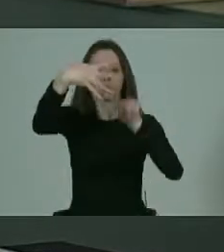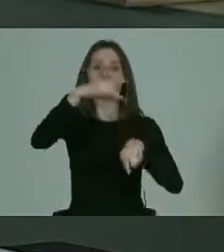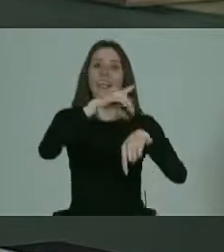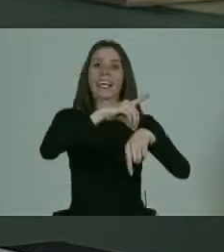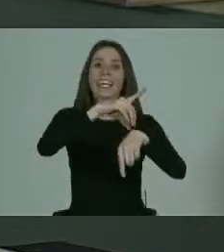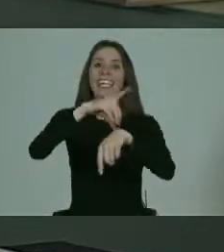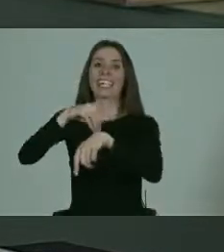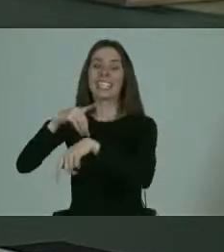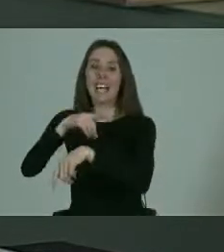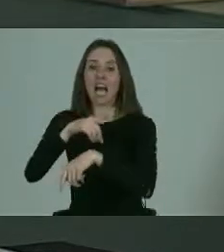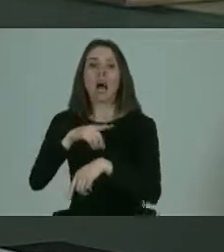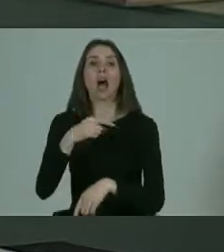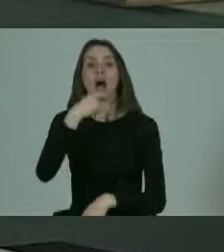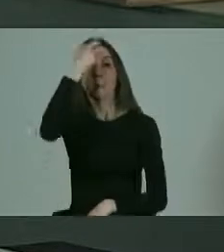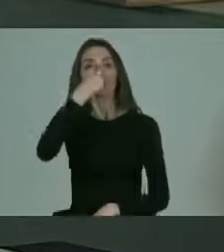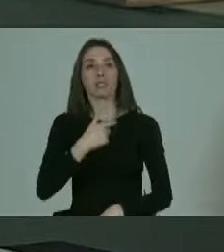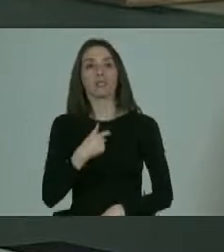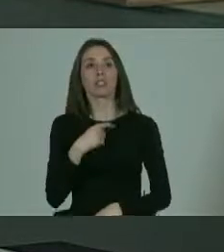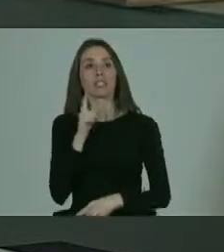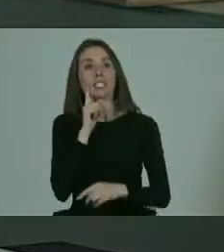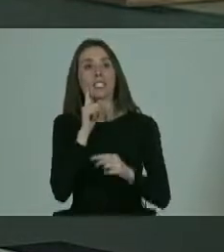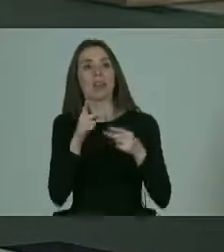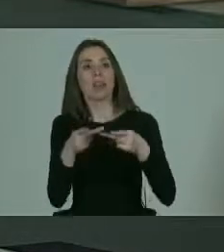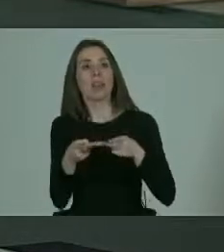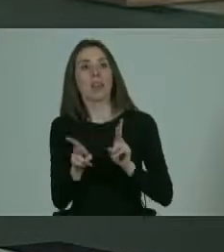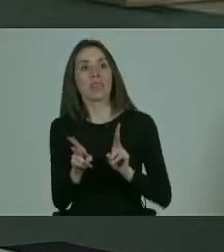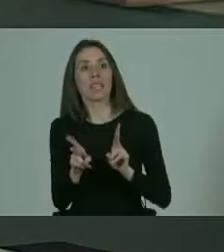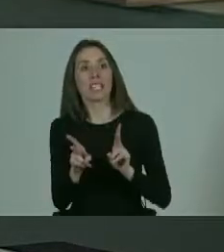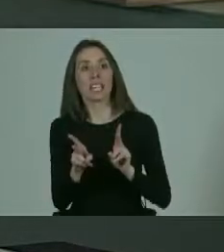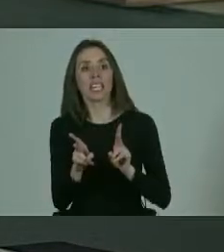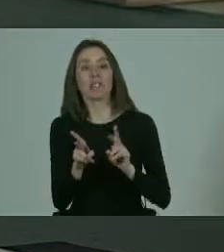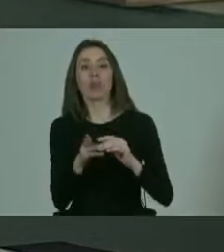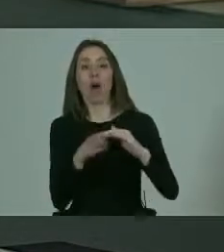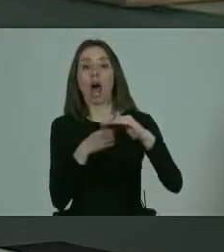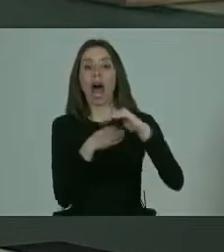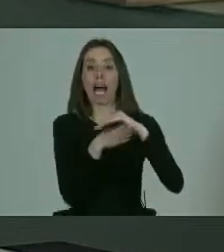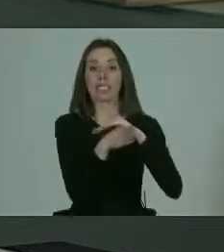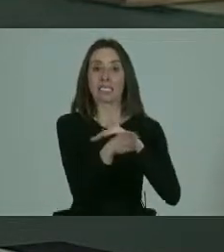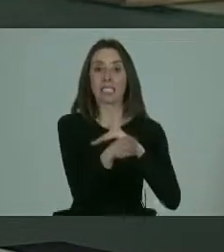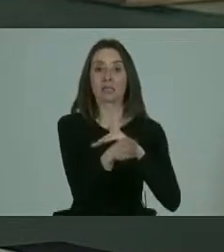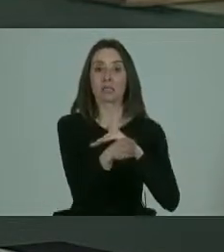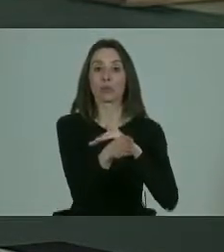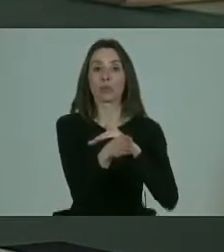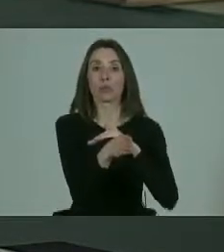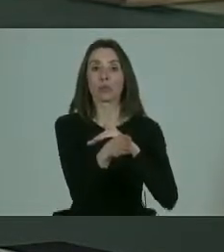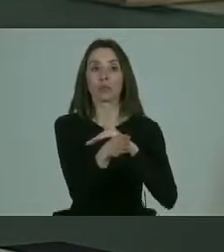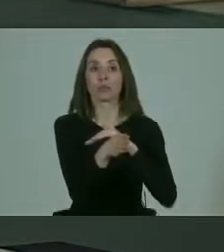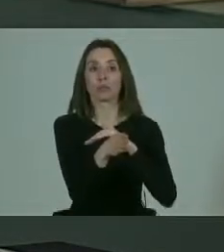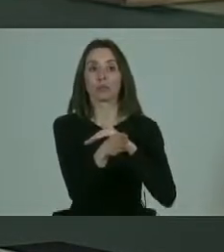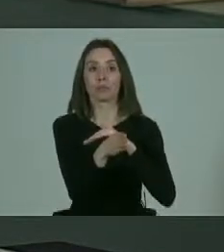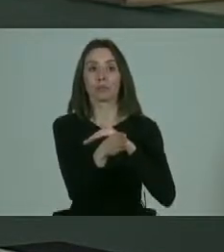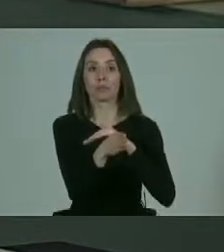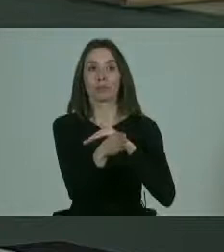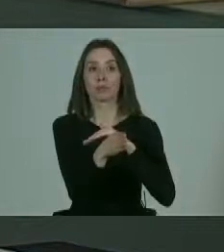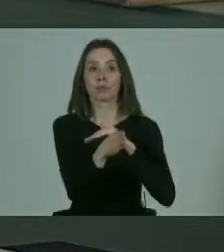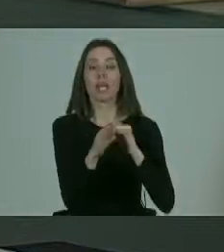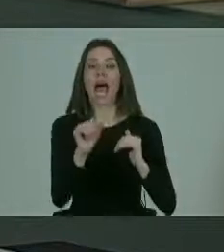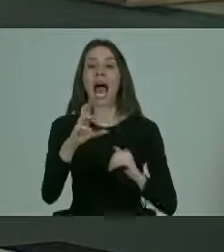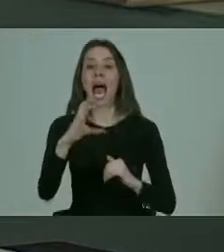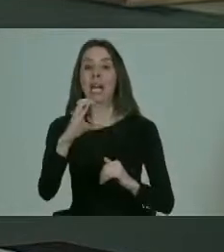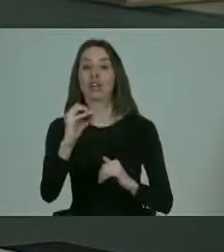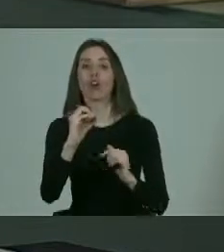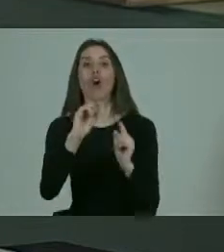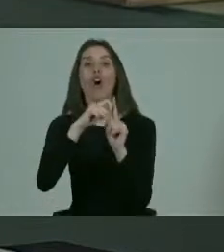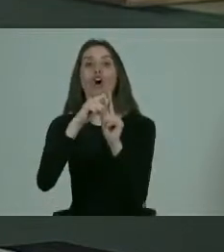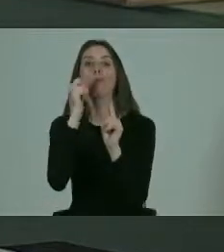ejercicio de los derechos arco que llamamos que son el derecho de acceso a los derechos arco viene de las